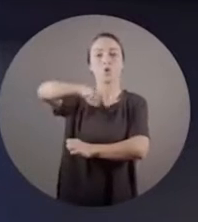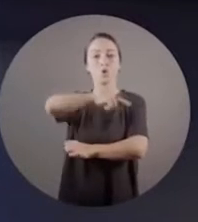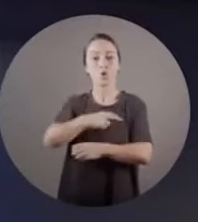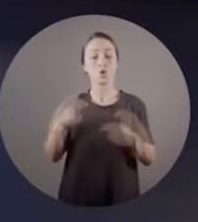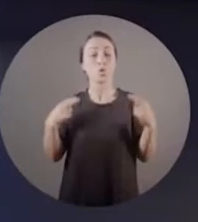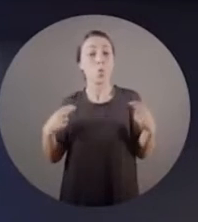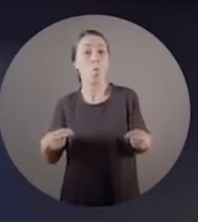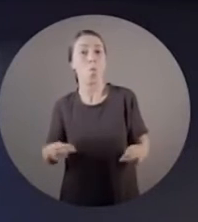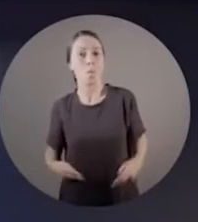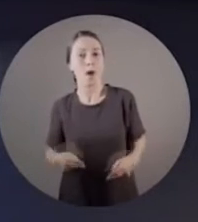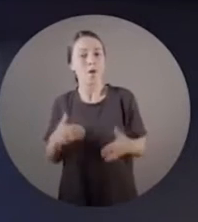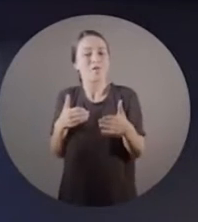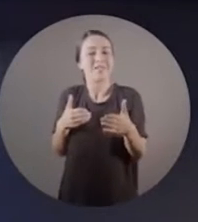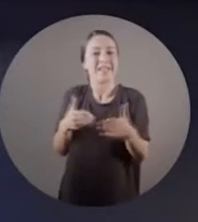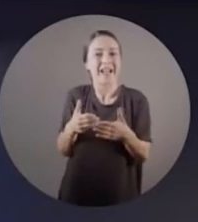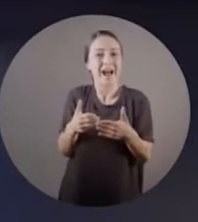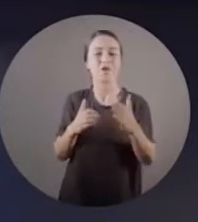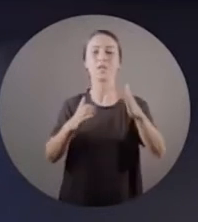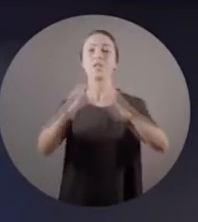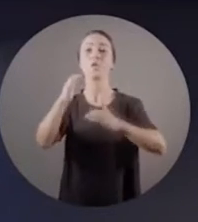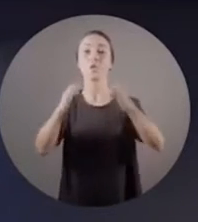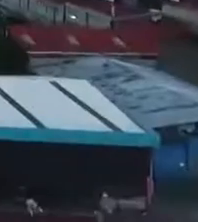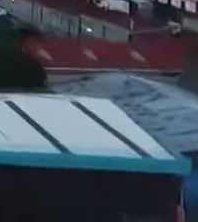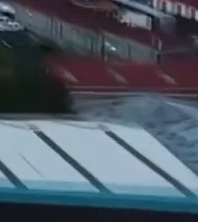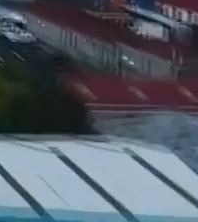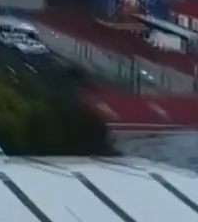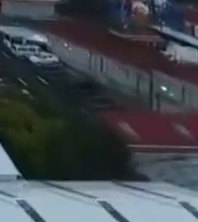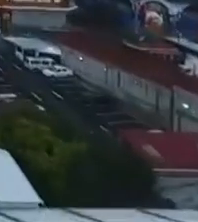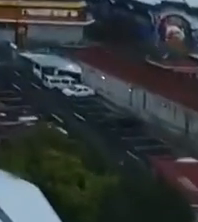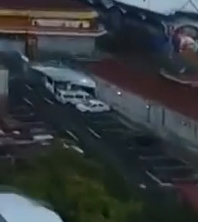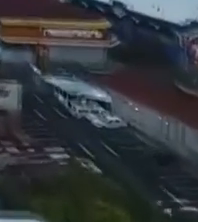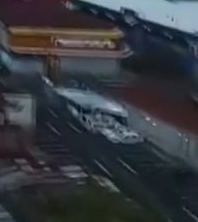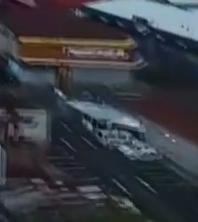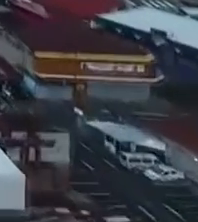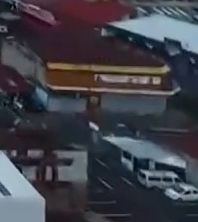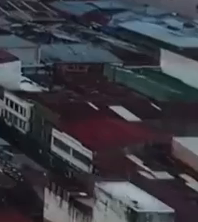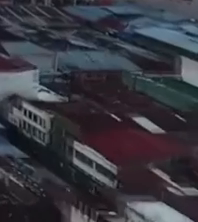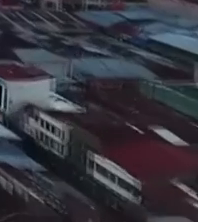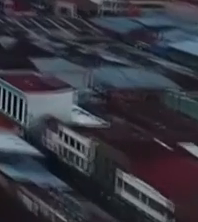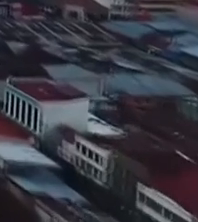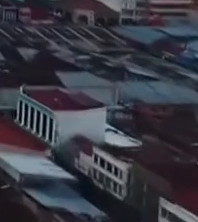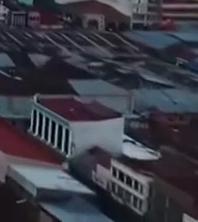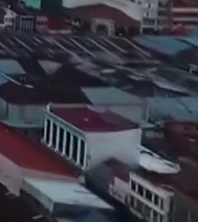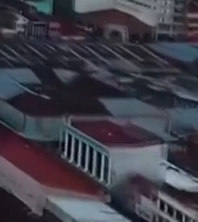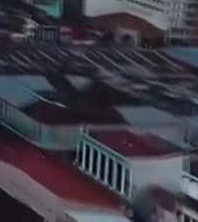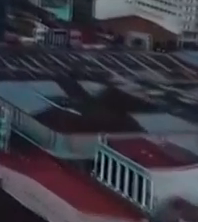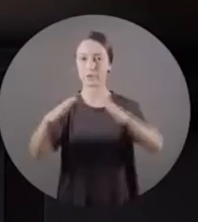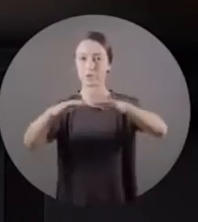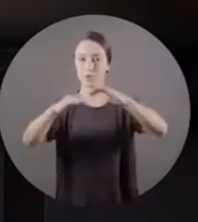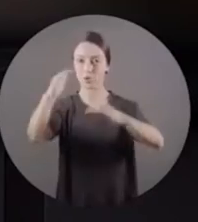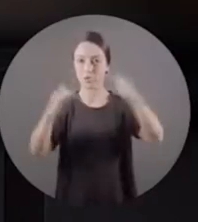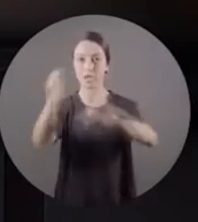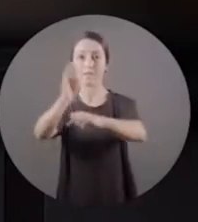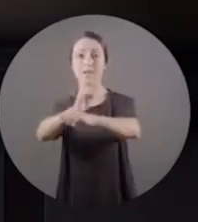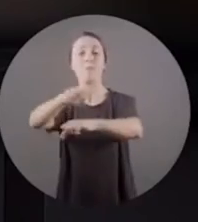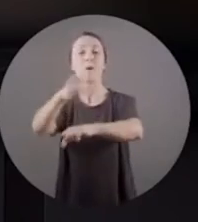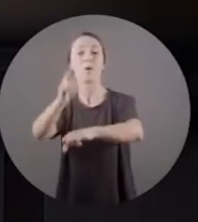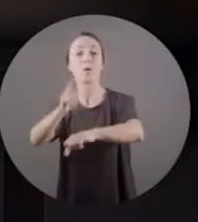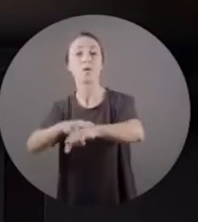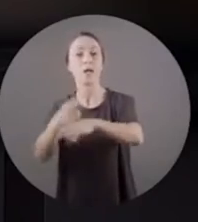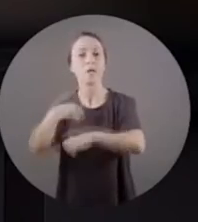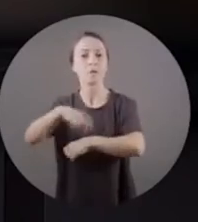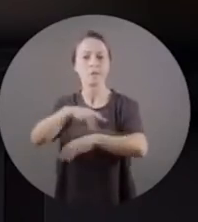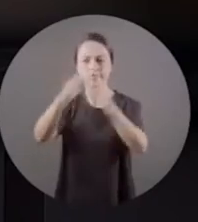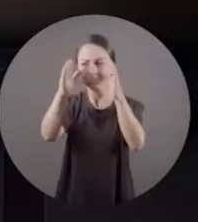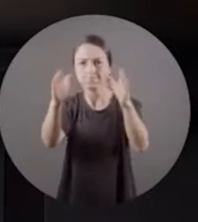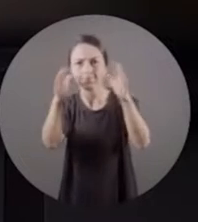Humanos Cercanos y Sostenibles. En el nuevo modelo de negocios sostenibles del Conglomerado Financiero Banco Nacional, nos